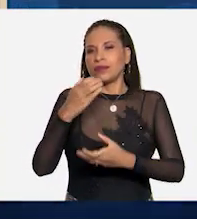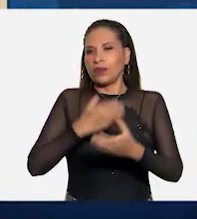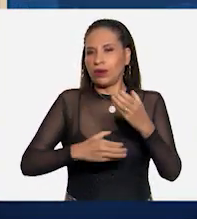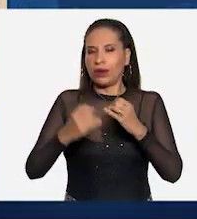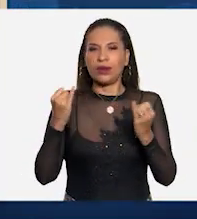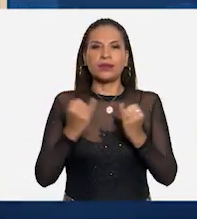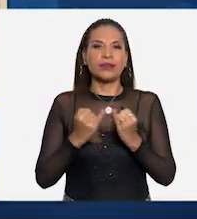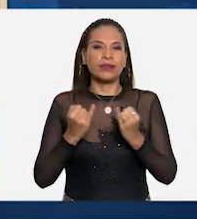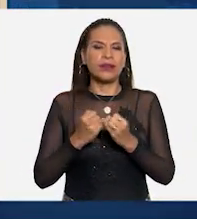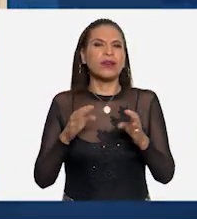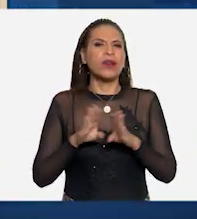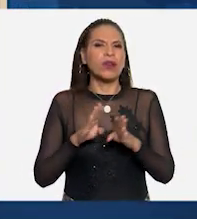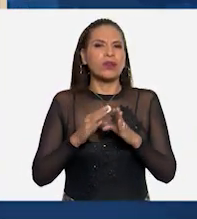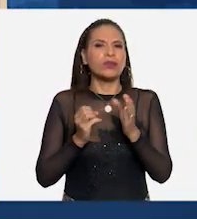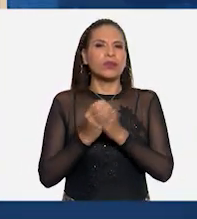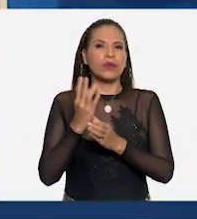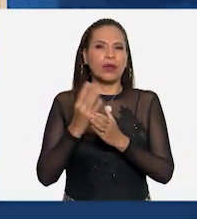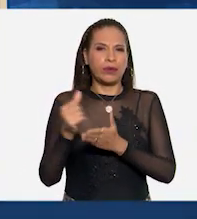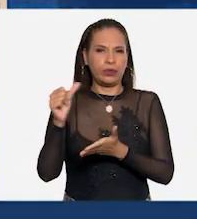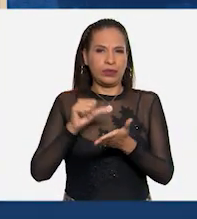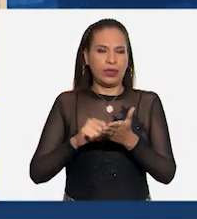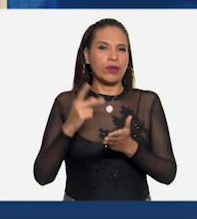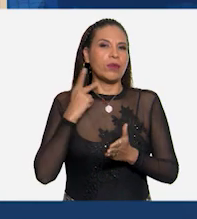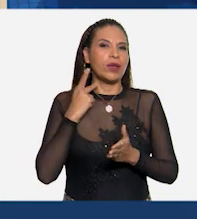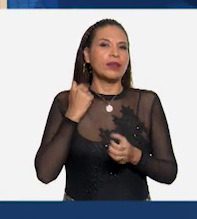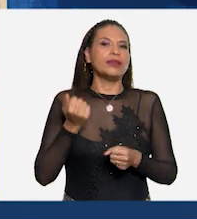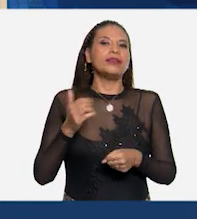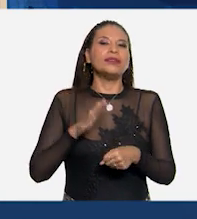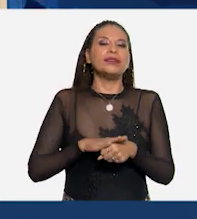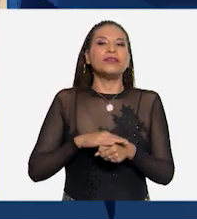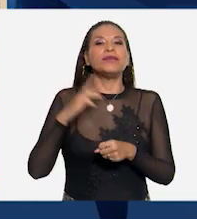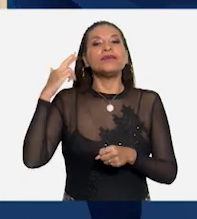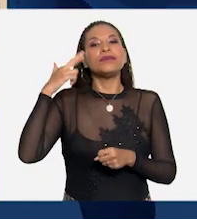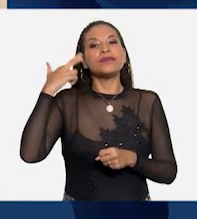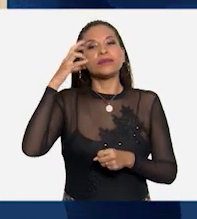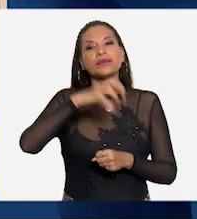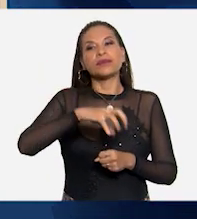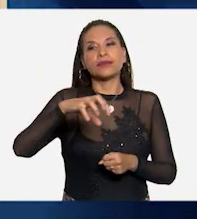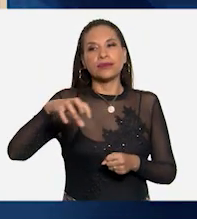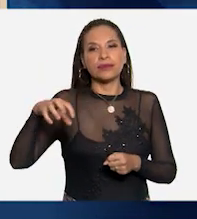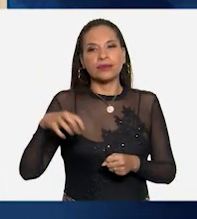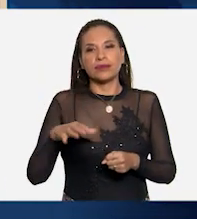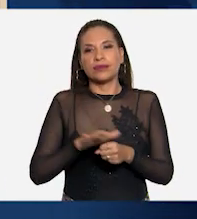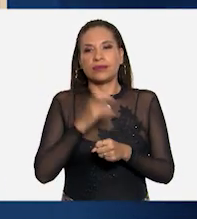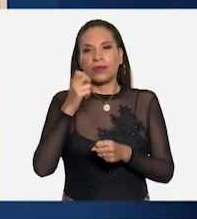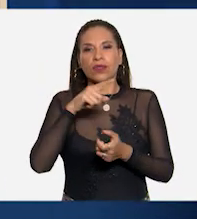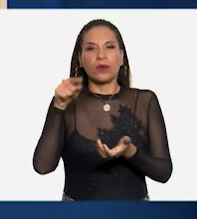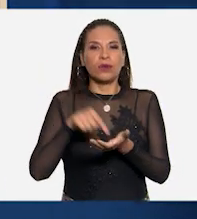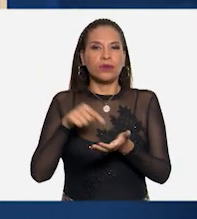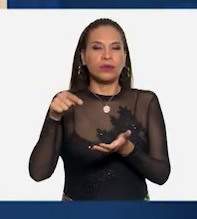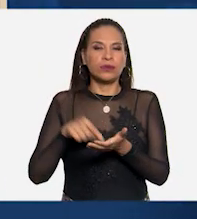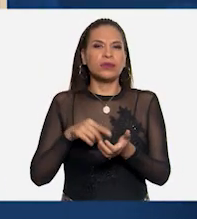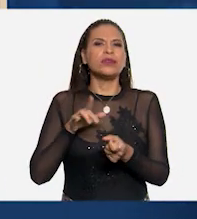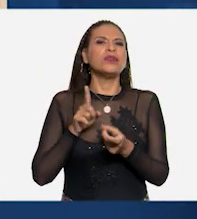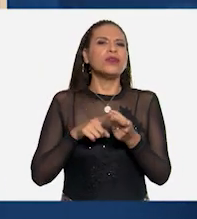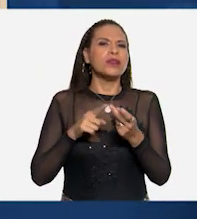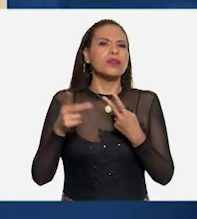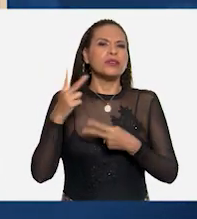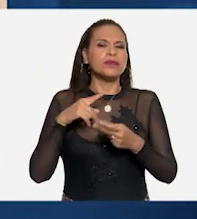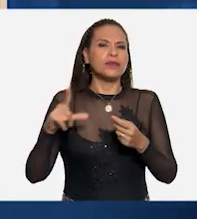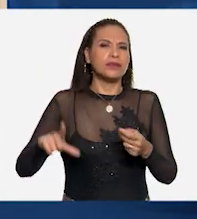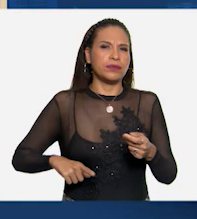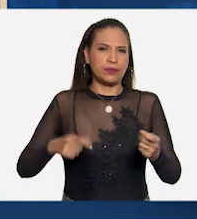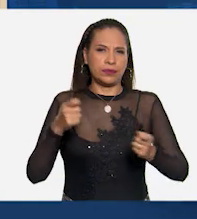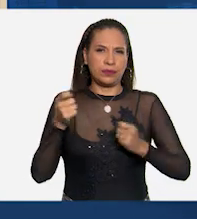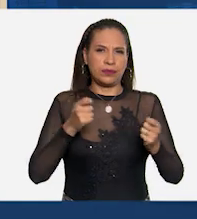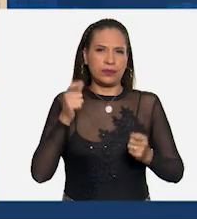pero también como los nuevos centros político-administrativos de los reinos, es decir, como los lugares desde donde